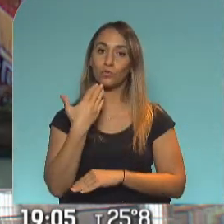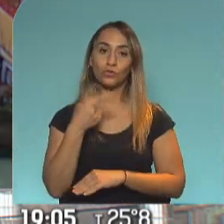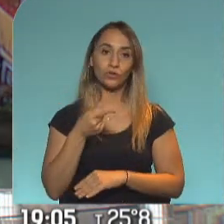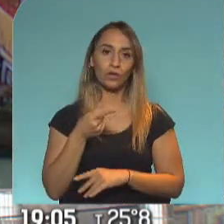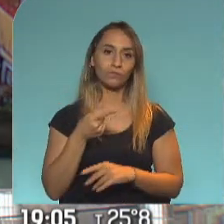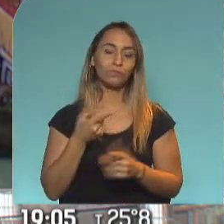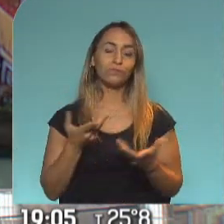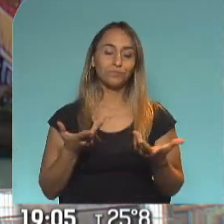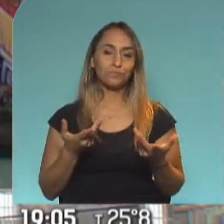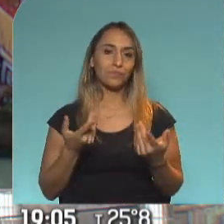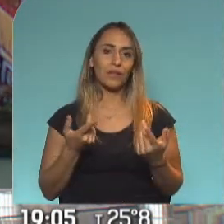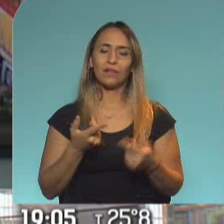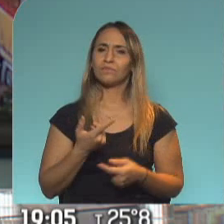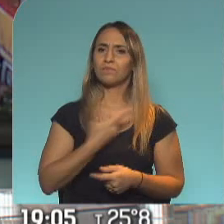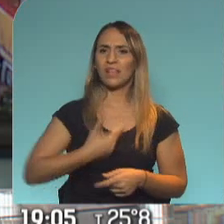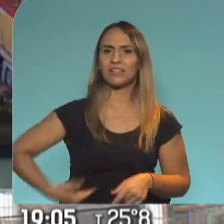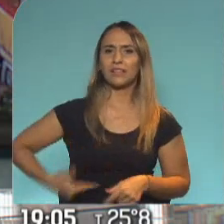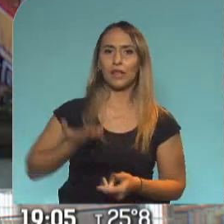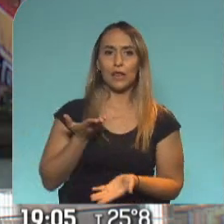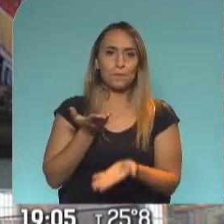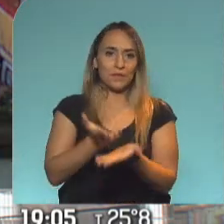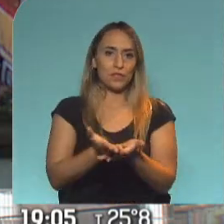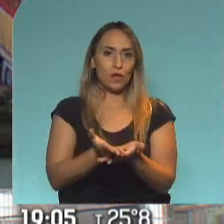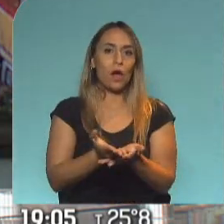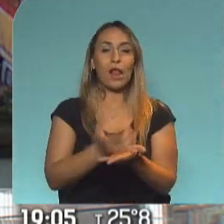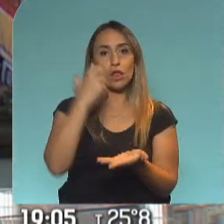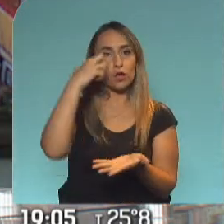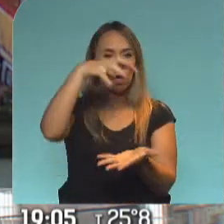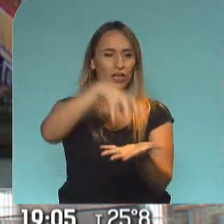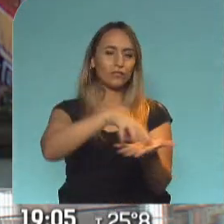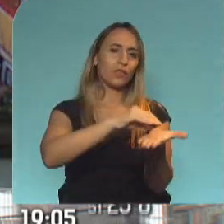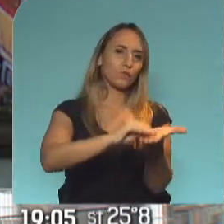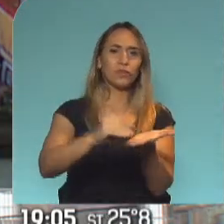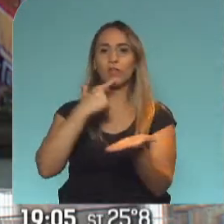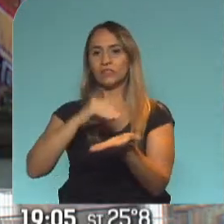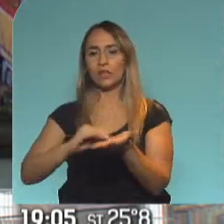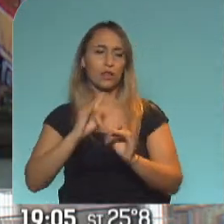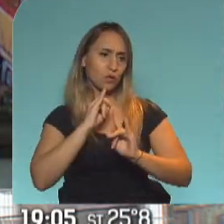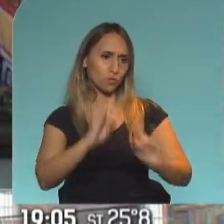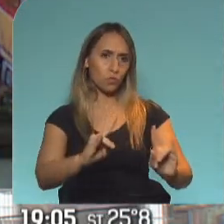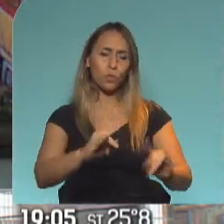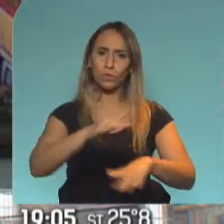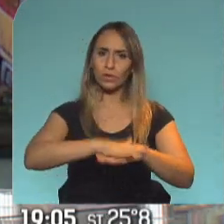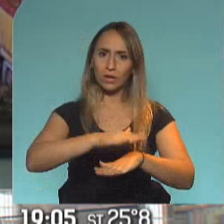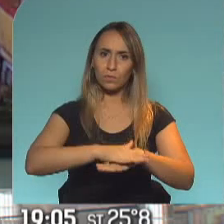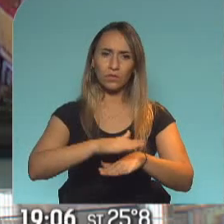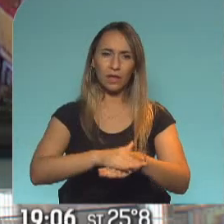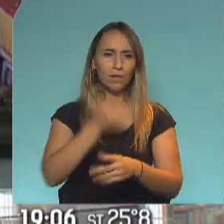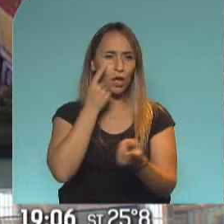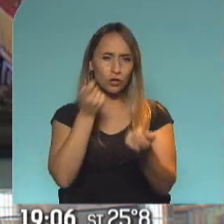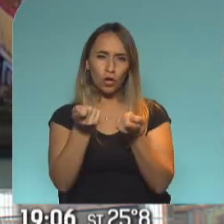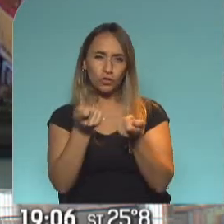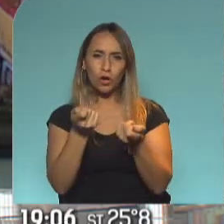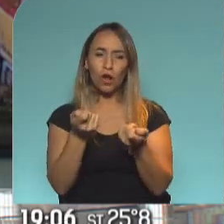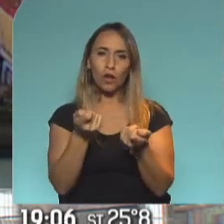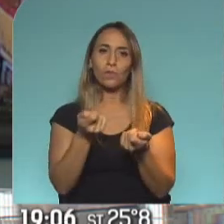entre otras cosas, le pidió al Congreso, a los legisladores, que se hicieran cargo de ese rol de control cruzado que tiene